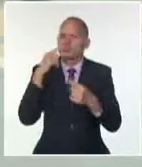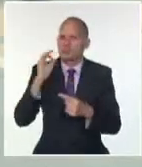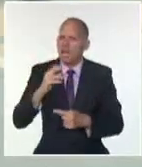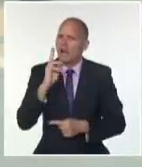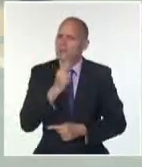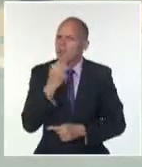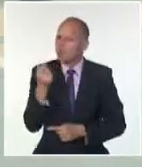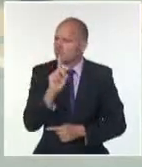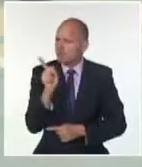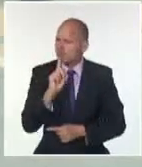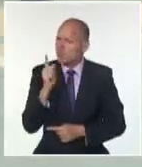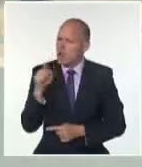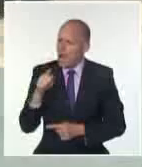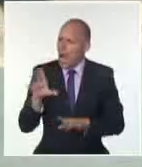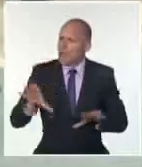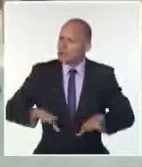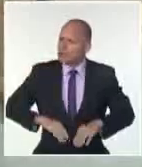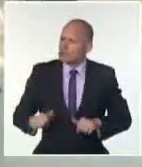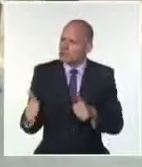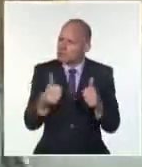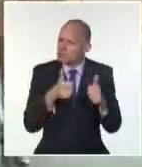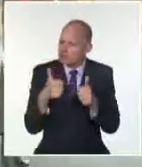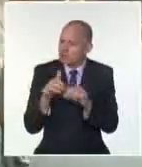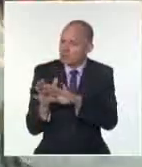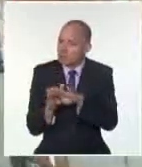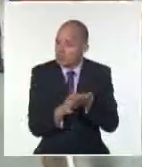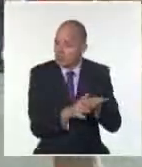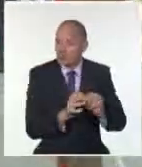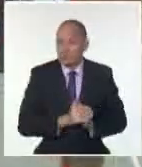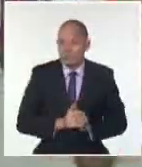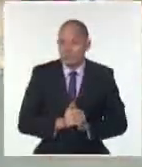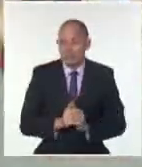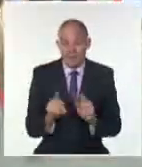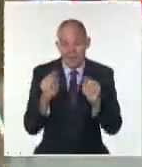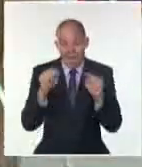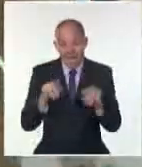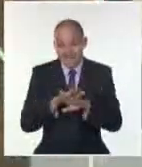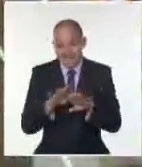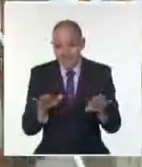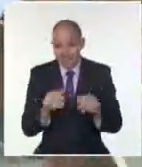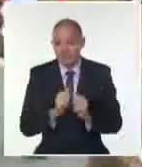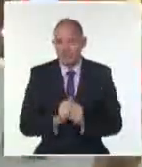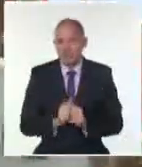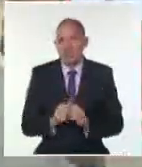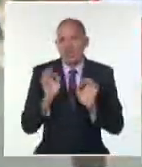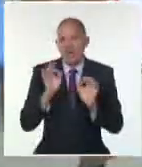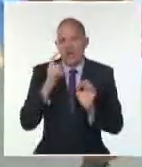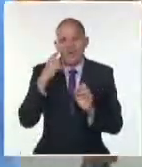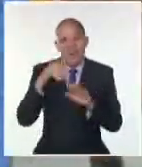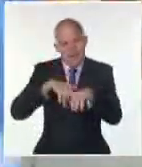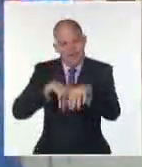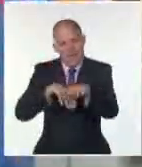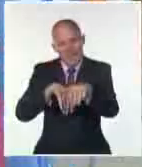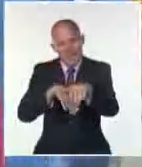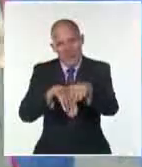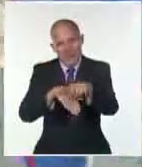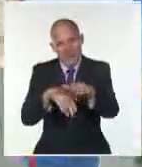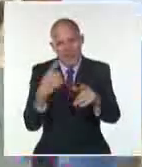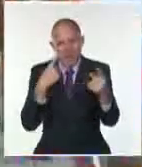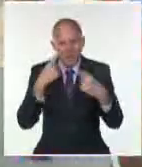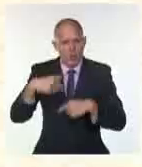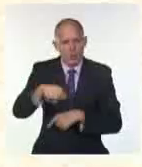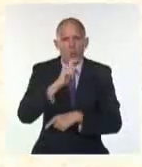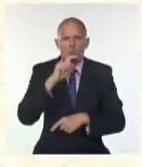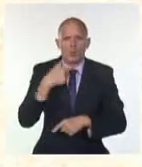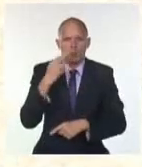En el homenaje, la unidad de ceremonias de las Fuerzas Armadas Revolucionarias marchó en revista ante la tumba del